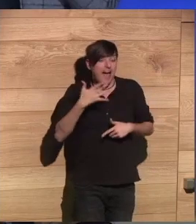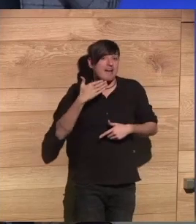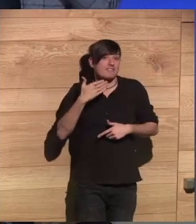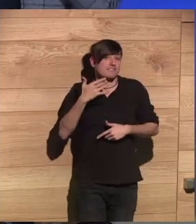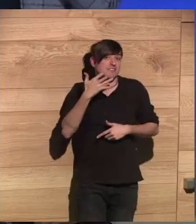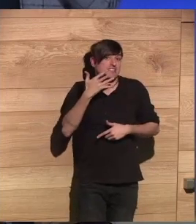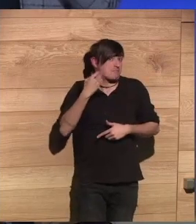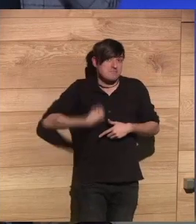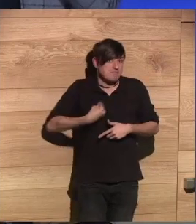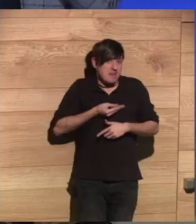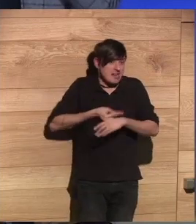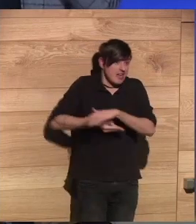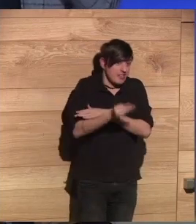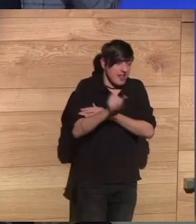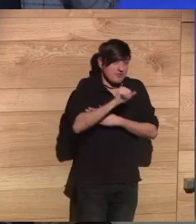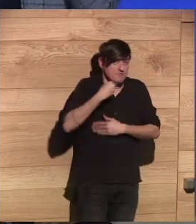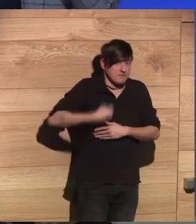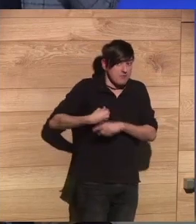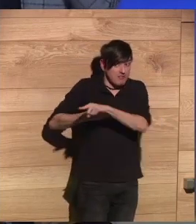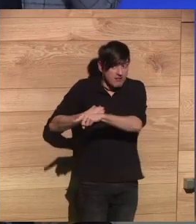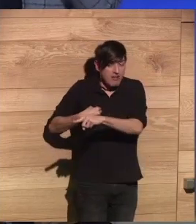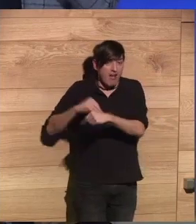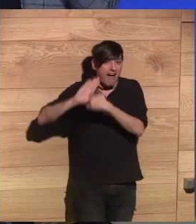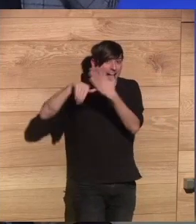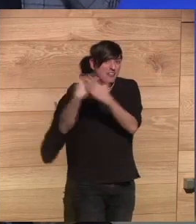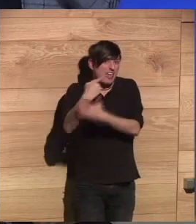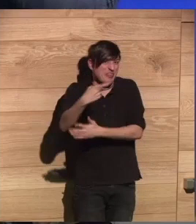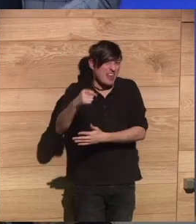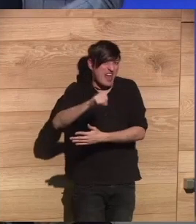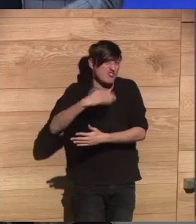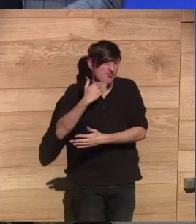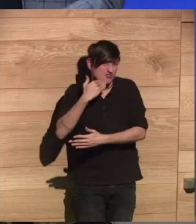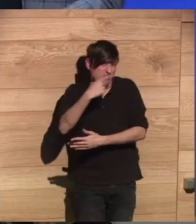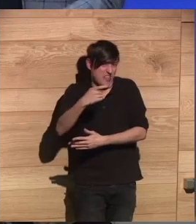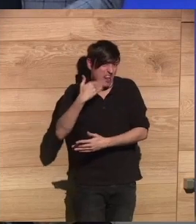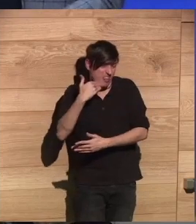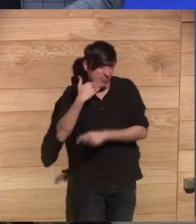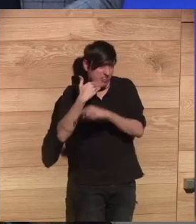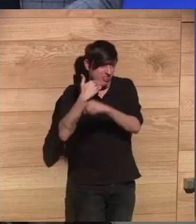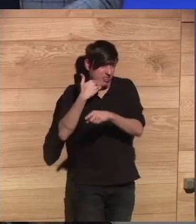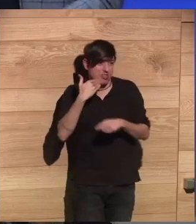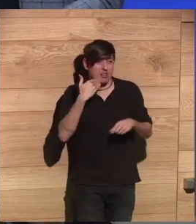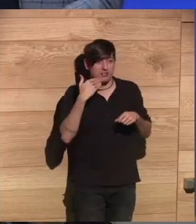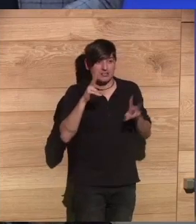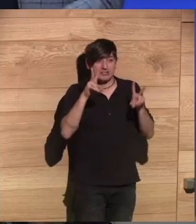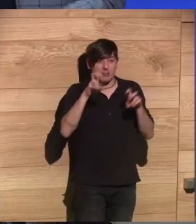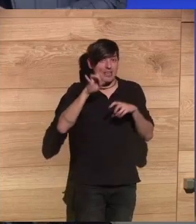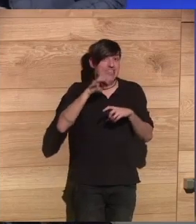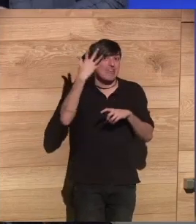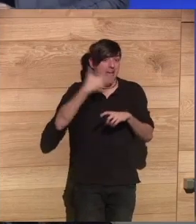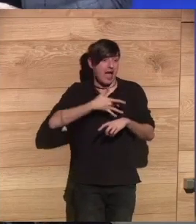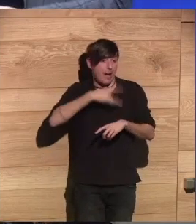74, ella llegó hasta los 100 años, entonces tuvo mucho más tiempo para decir, entre otras cosas, que gran parte de las ideas del Amor Brujo eran de